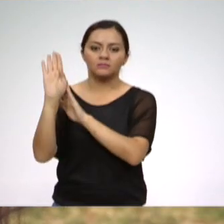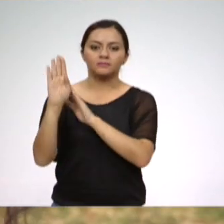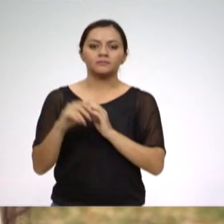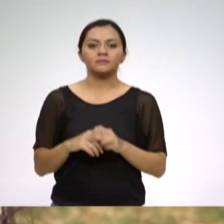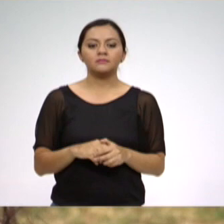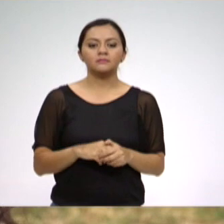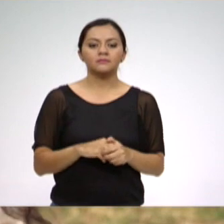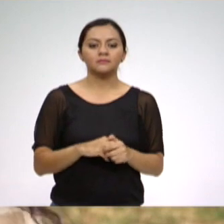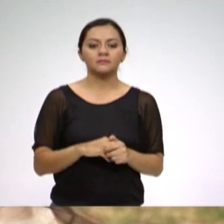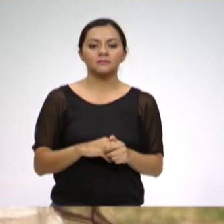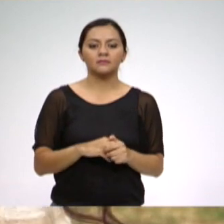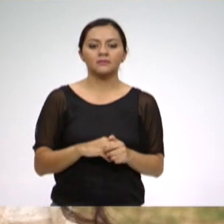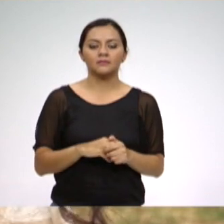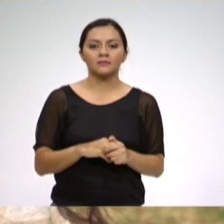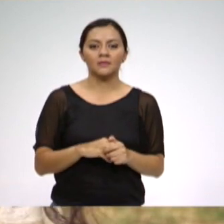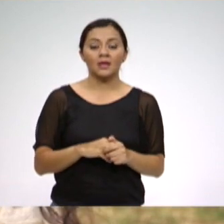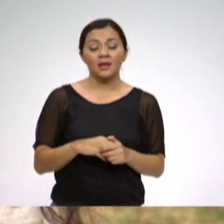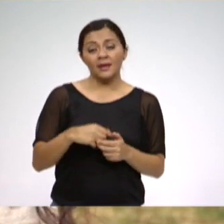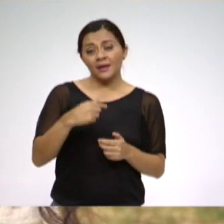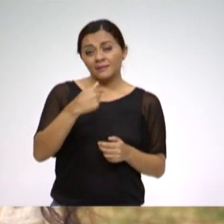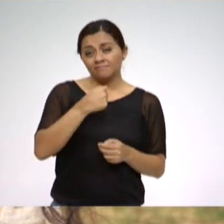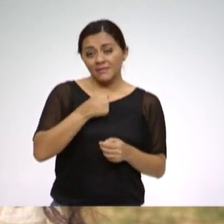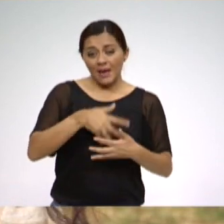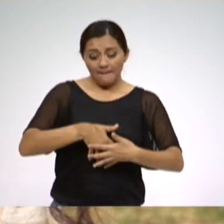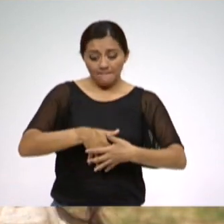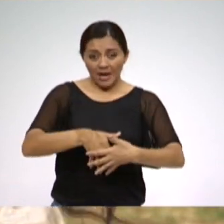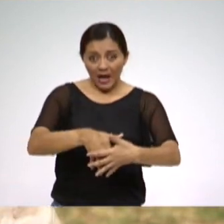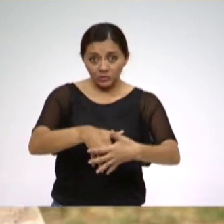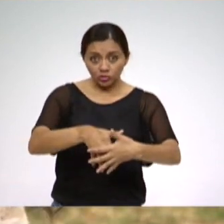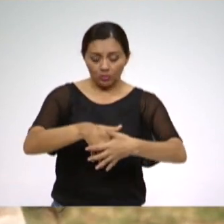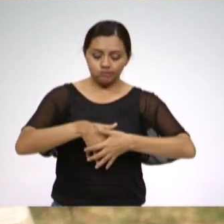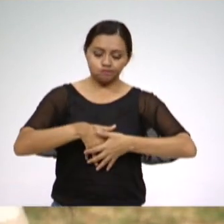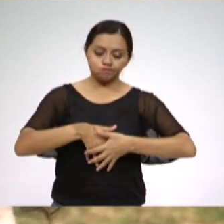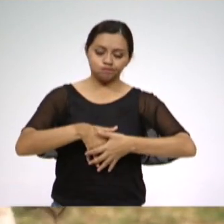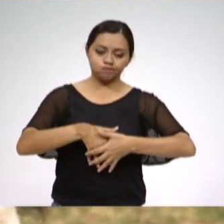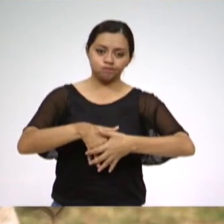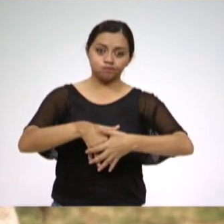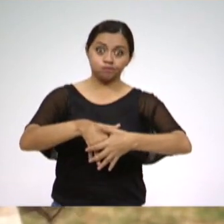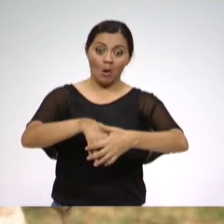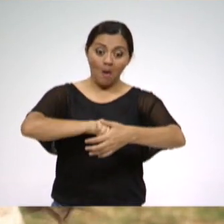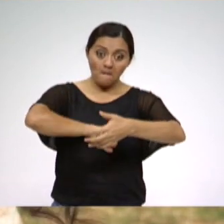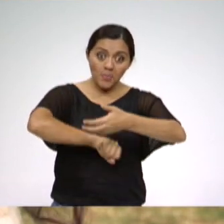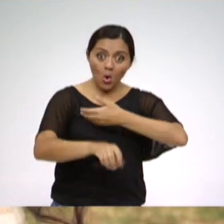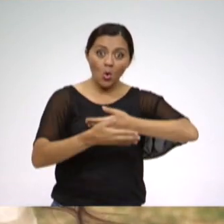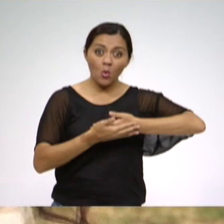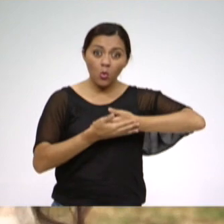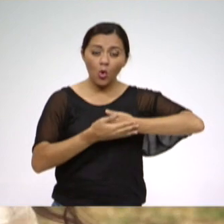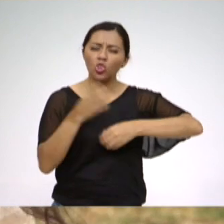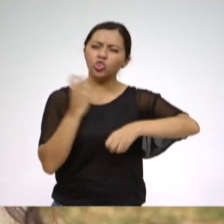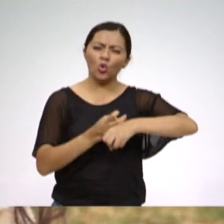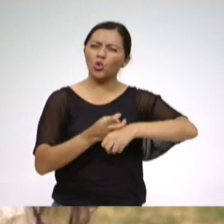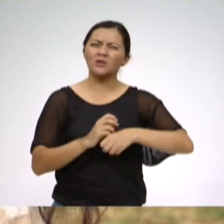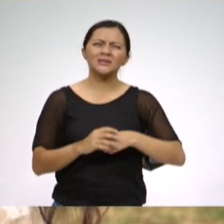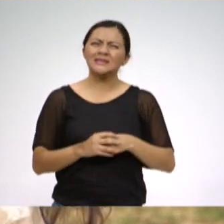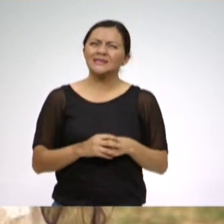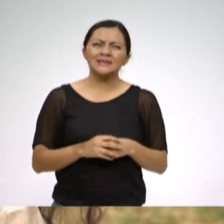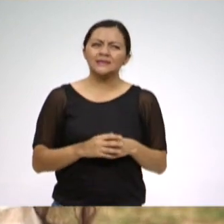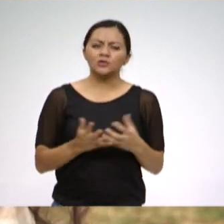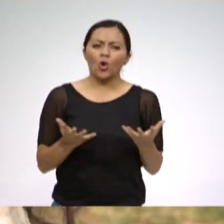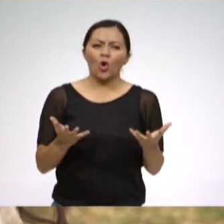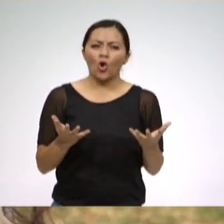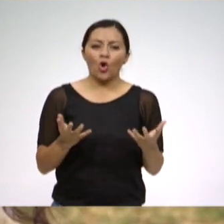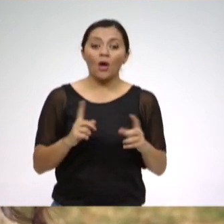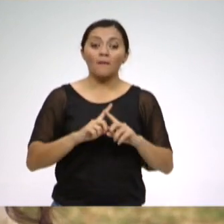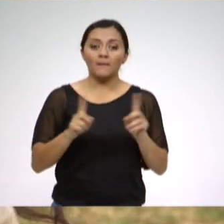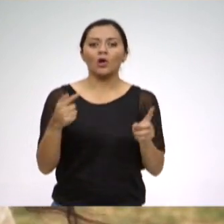El embarazo y tener un hijo no fue tan fuerte, sino más del hecho de que yo tuve